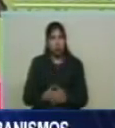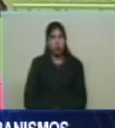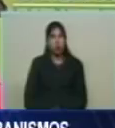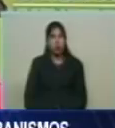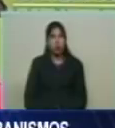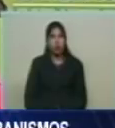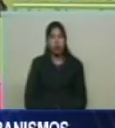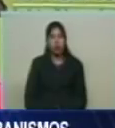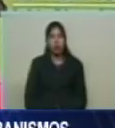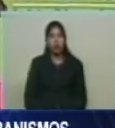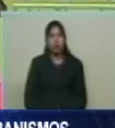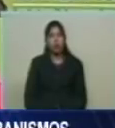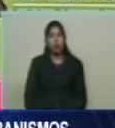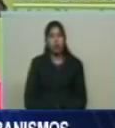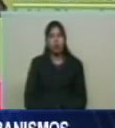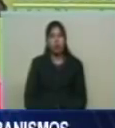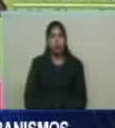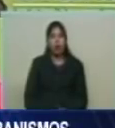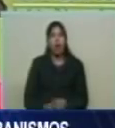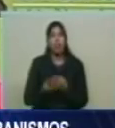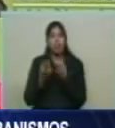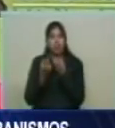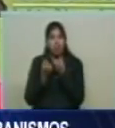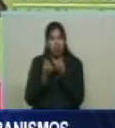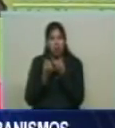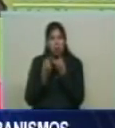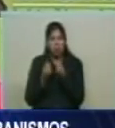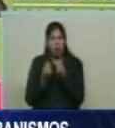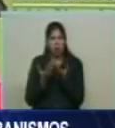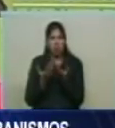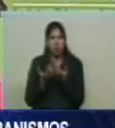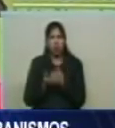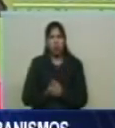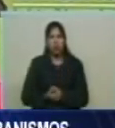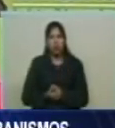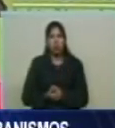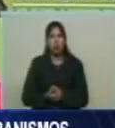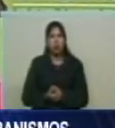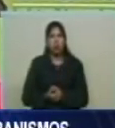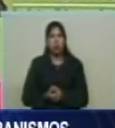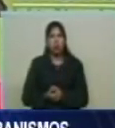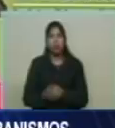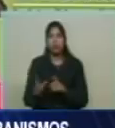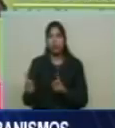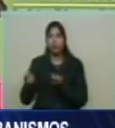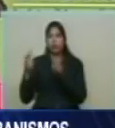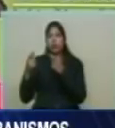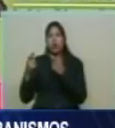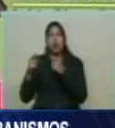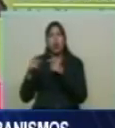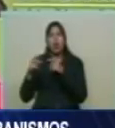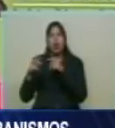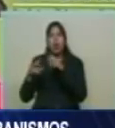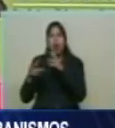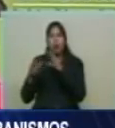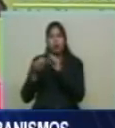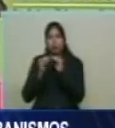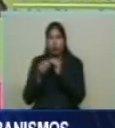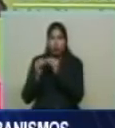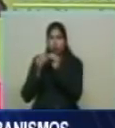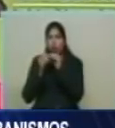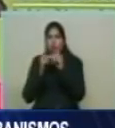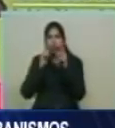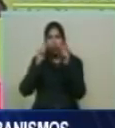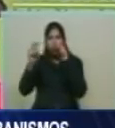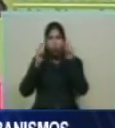de los Trabajadores del Ministerio de Educación y planteó lograr una educación del 100% en matrícula de primaria para todos los niños del país